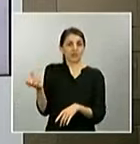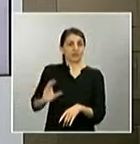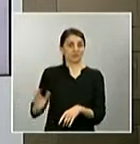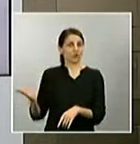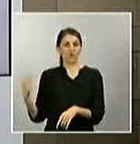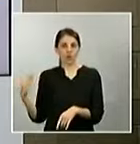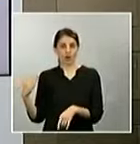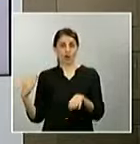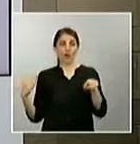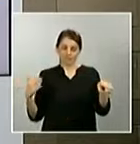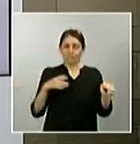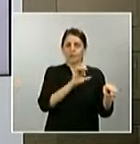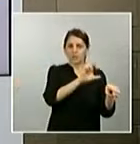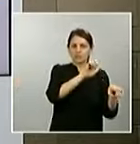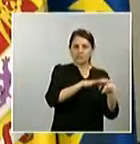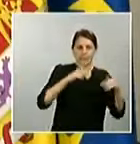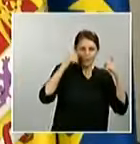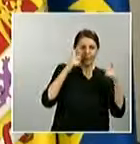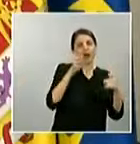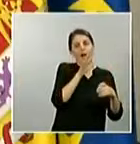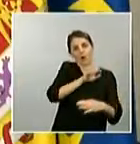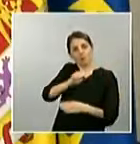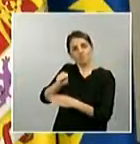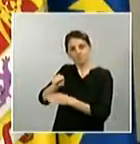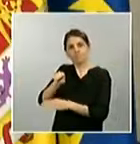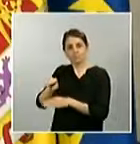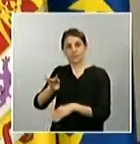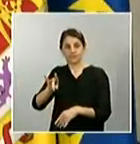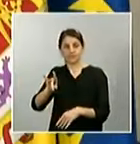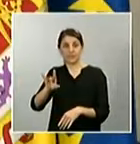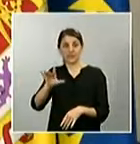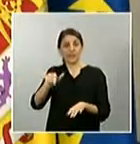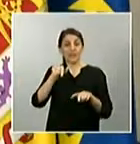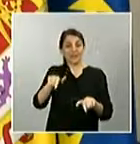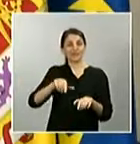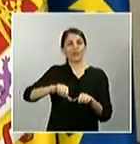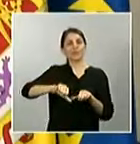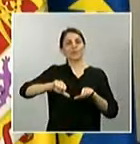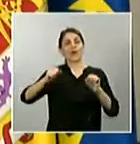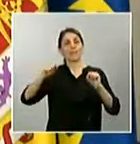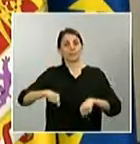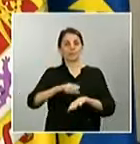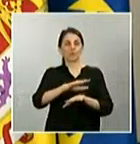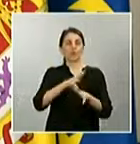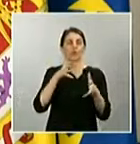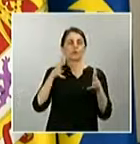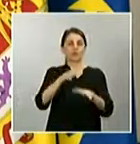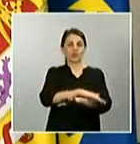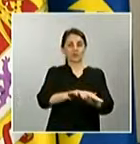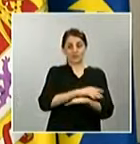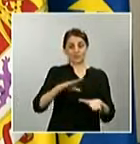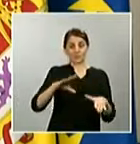el SEPE hay una nueva prestación que acordó el Consejo de Ministros el martes que hace que van a tener una prestación pues